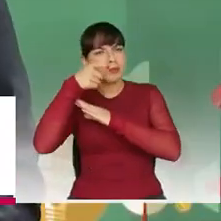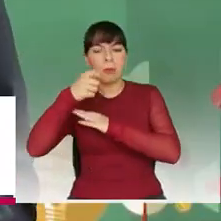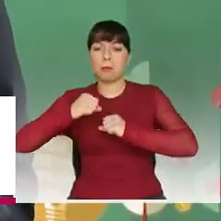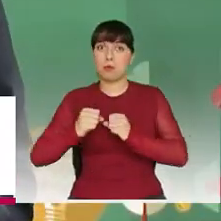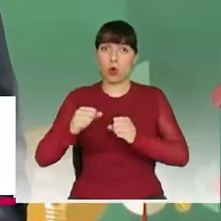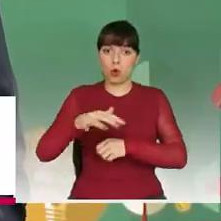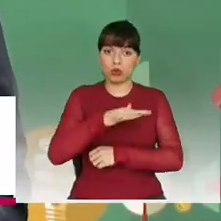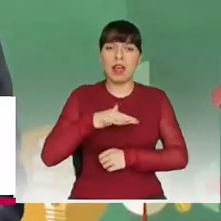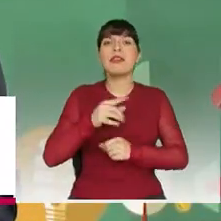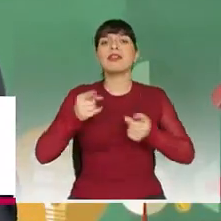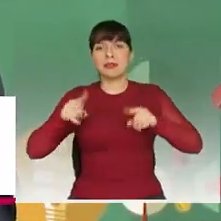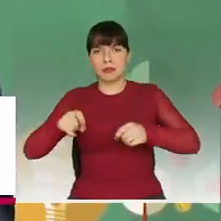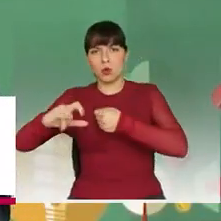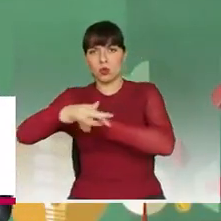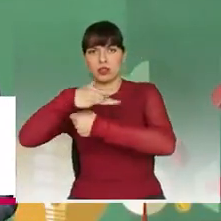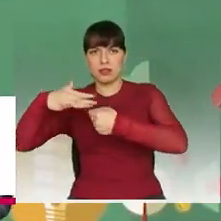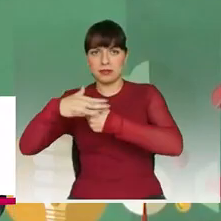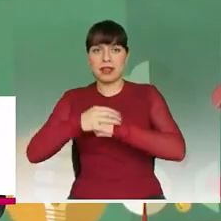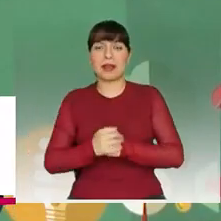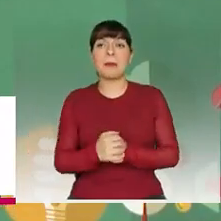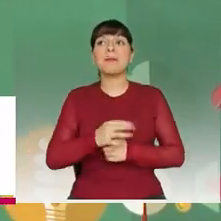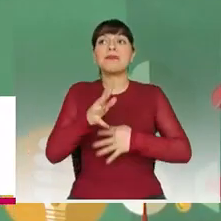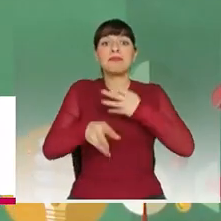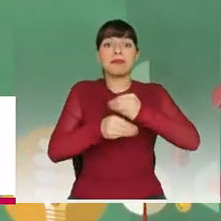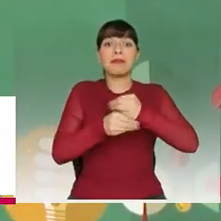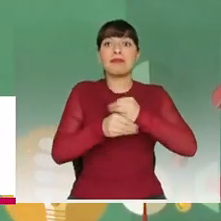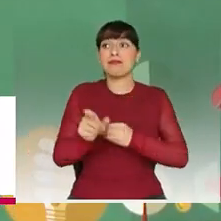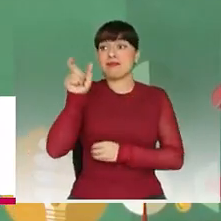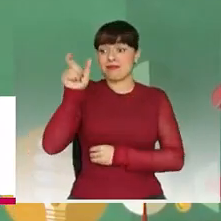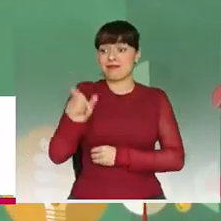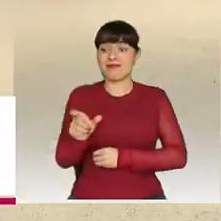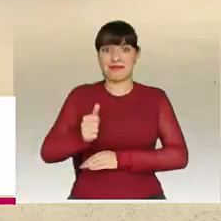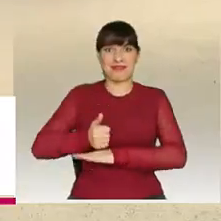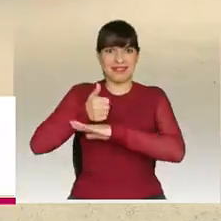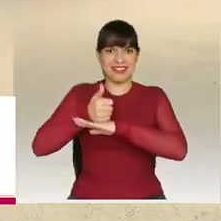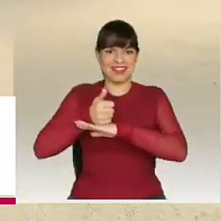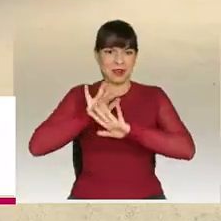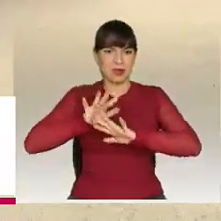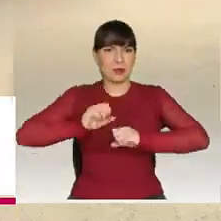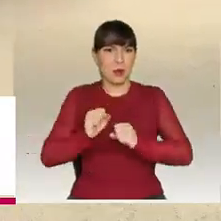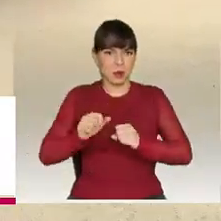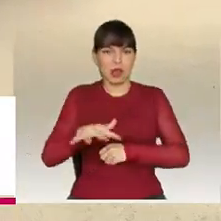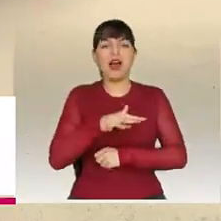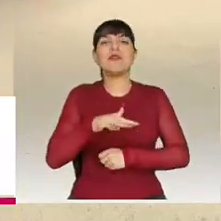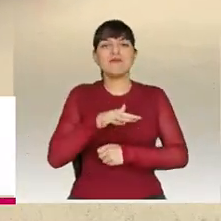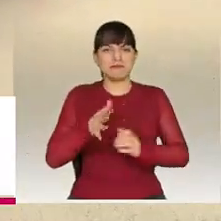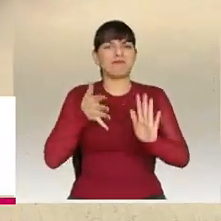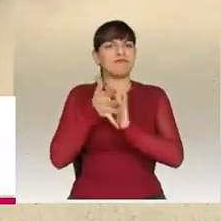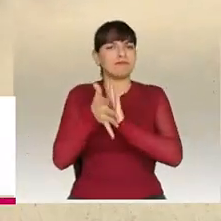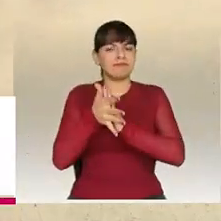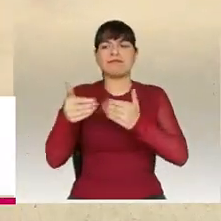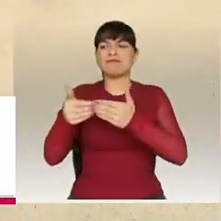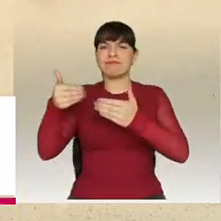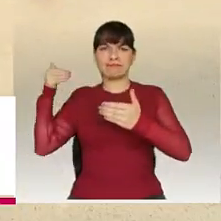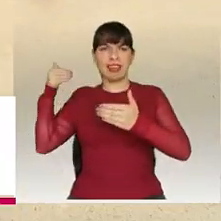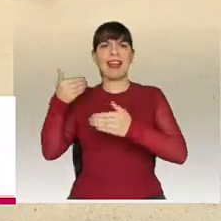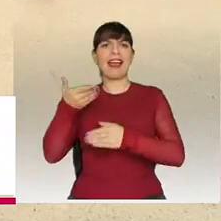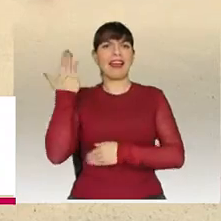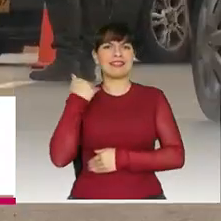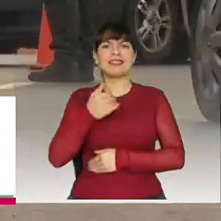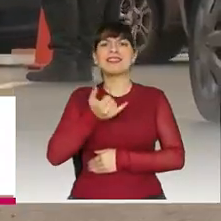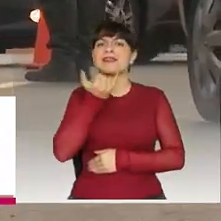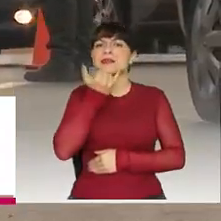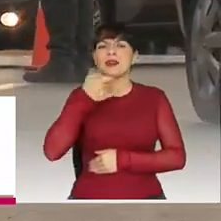se sumó la voz de la mandataria distrital, que destacó el comportamiento de los bogotanos en el pasado puente festivo y quien le pide responsabilidad